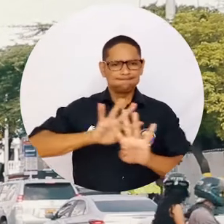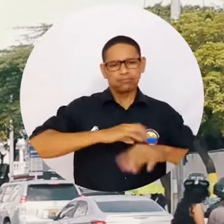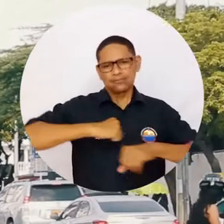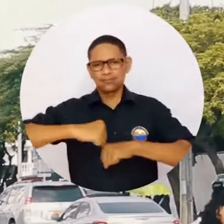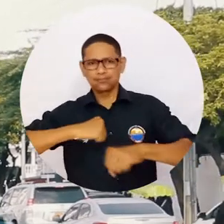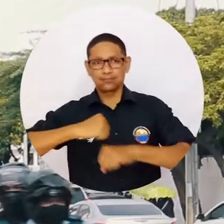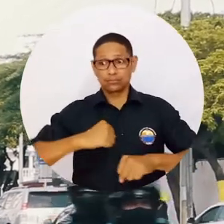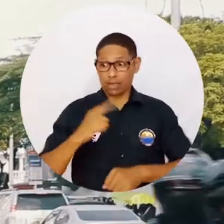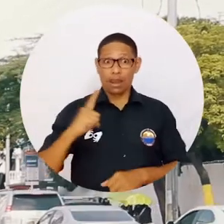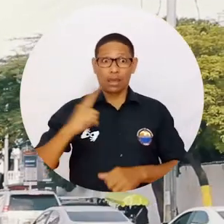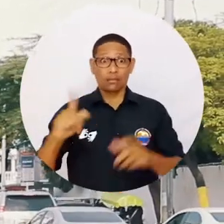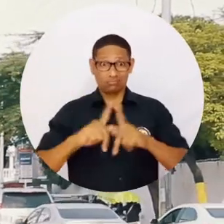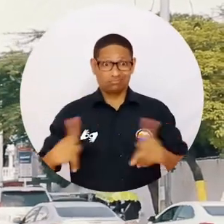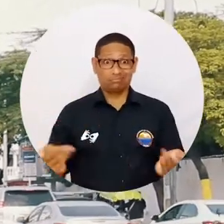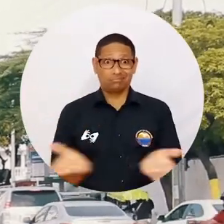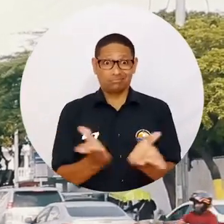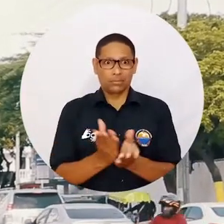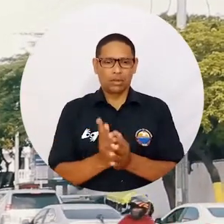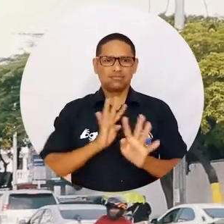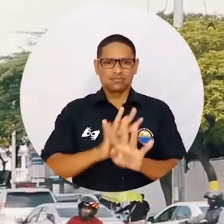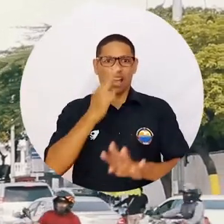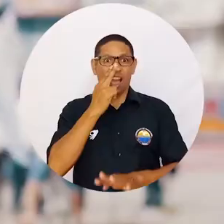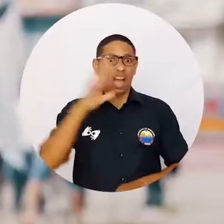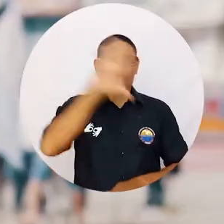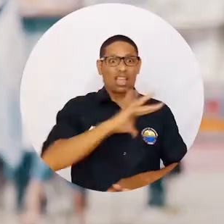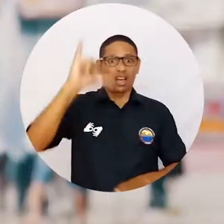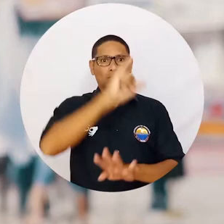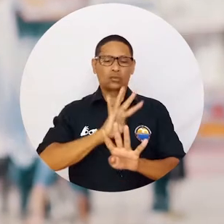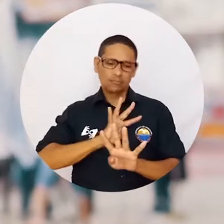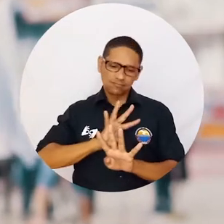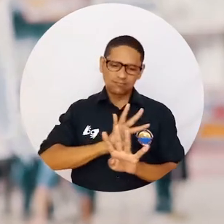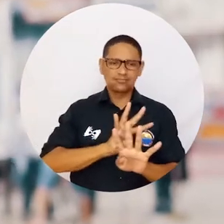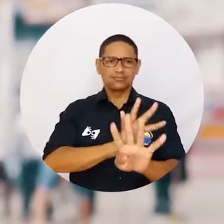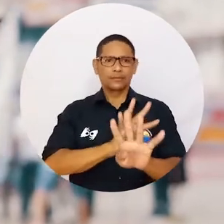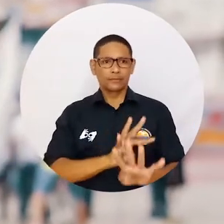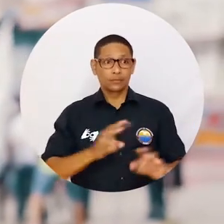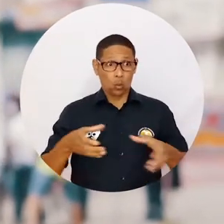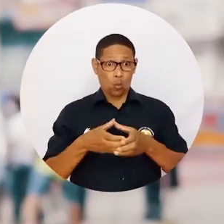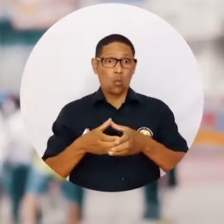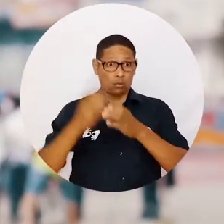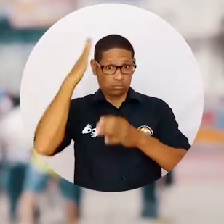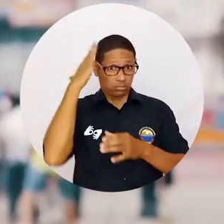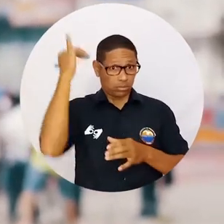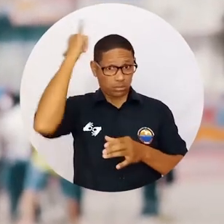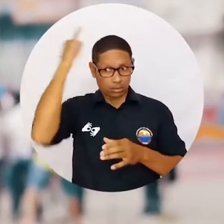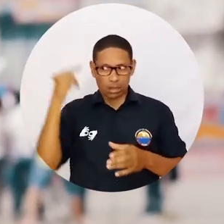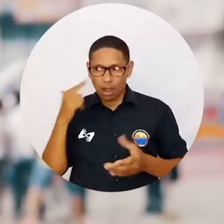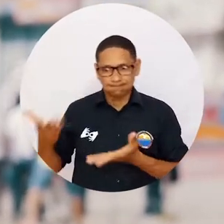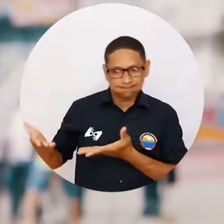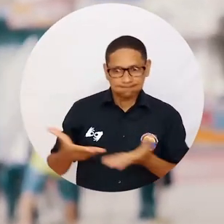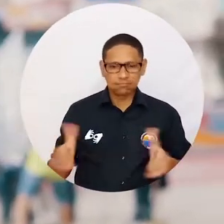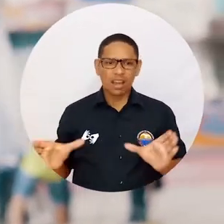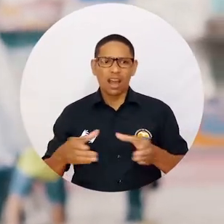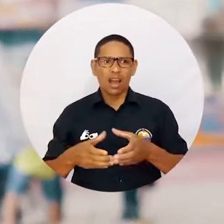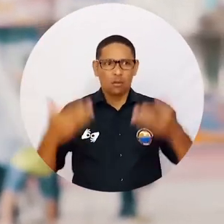estudiantil, hace presencia en la gran movilización nacional. Ante el escenario, el Consejo Académico dispuso del aula